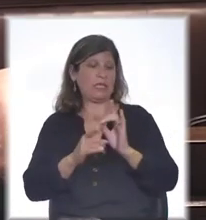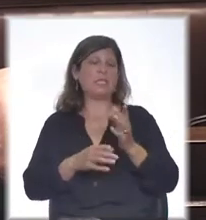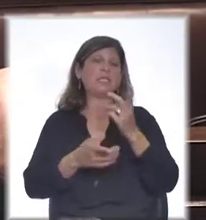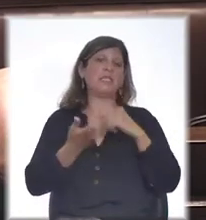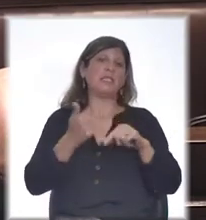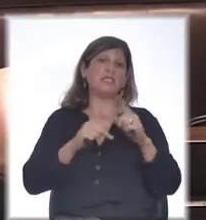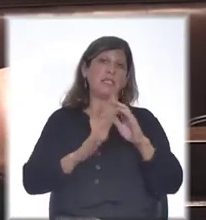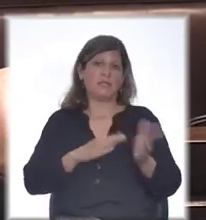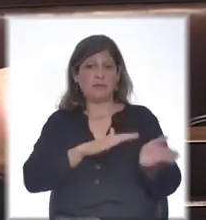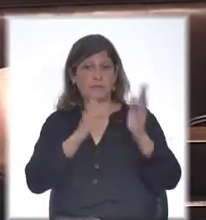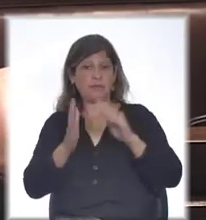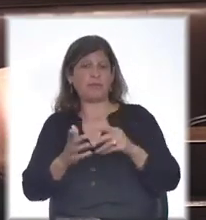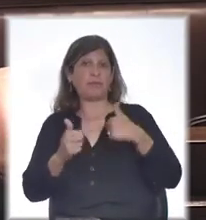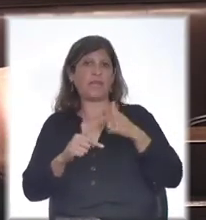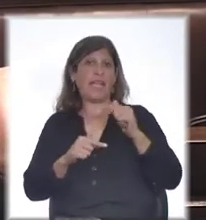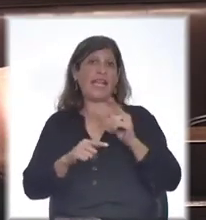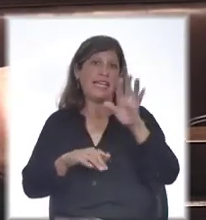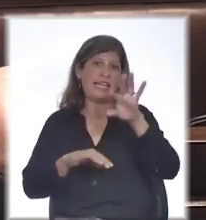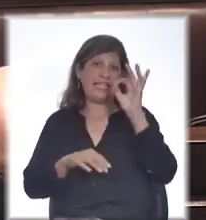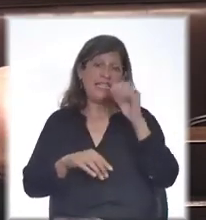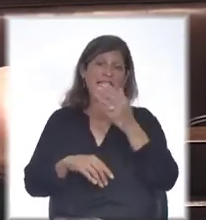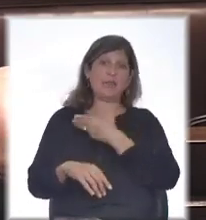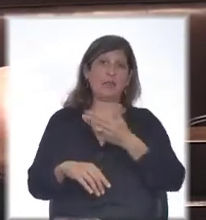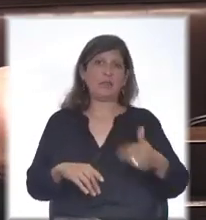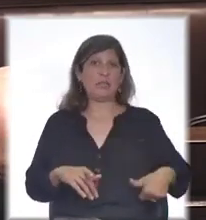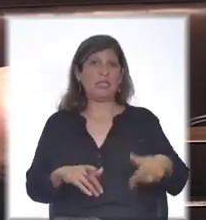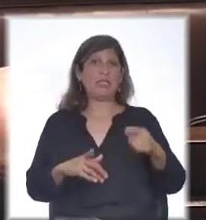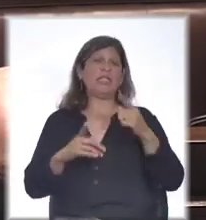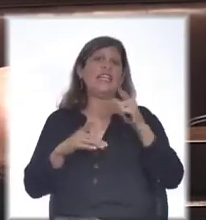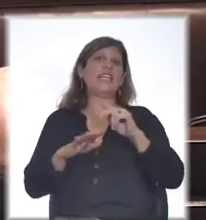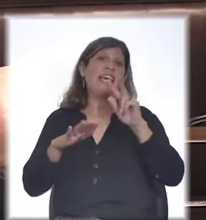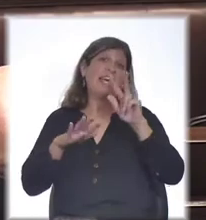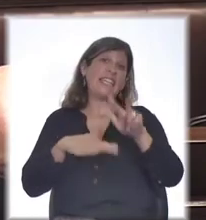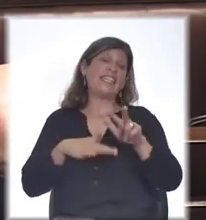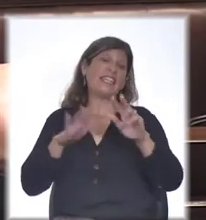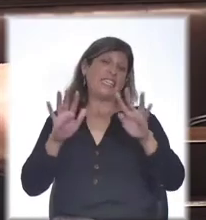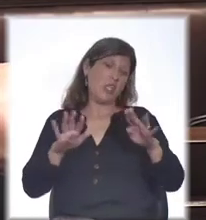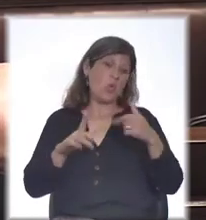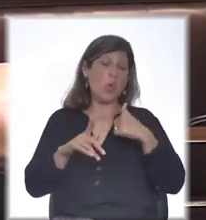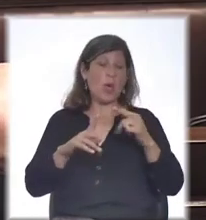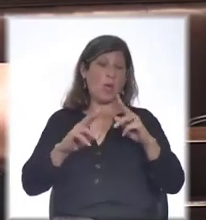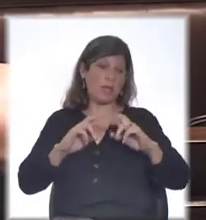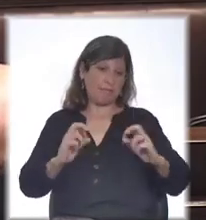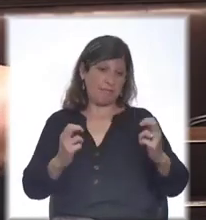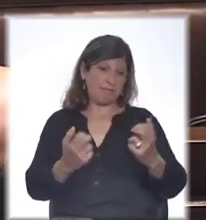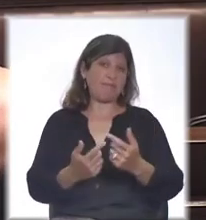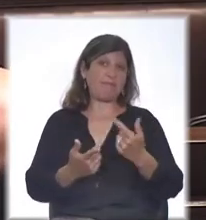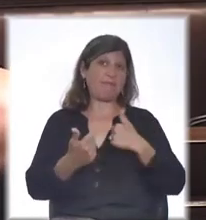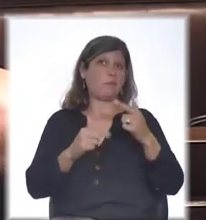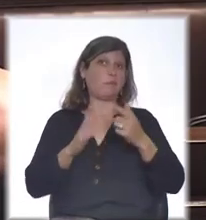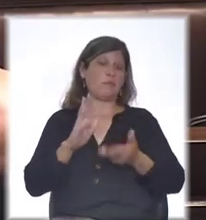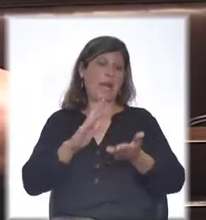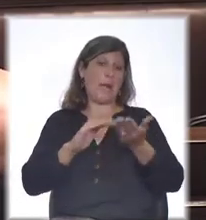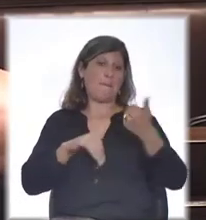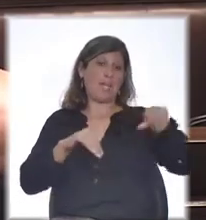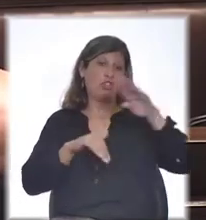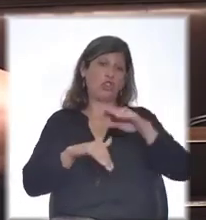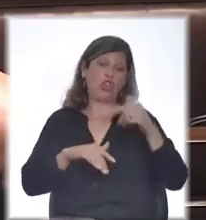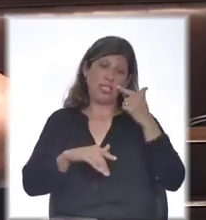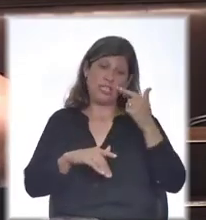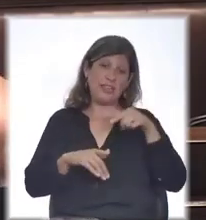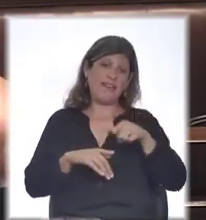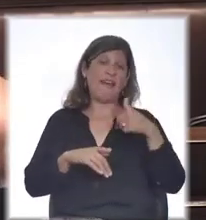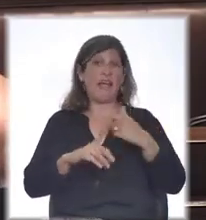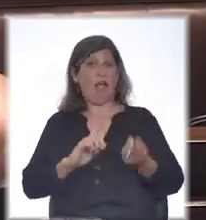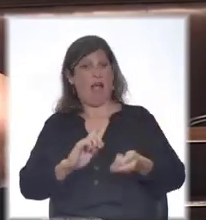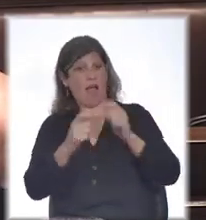político por el cual fuera electo el presidente se aseguraba también automáticamente 39 cargos en la Cámara Baja, por lo que se aseguraba la amplia mayoría, cambiando también